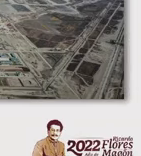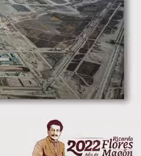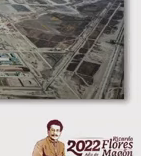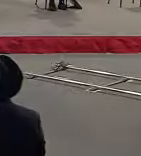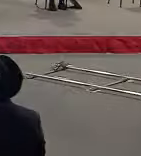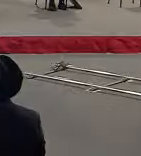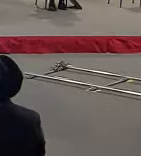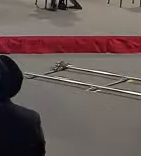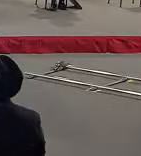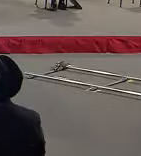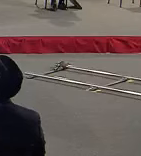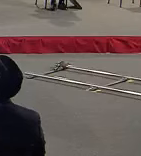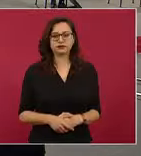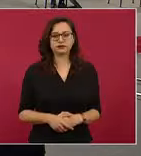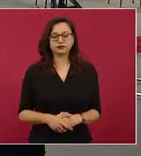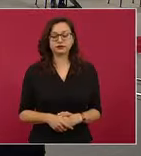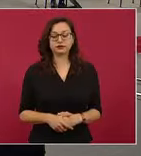favor.